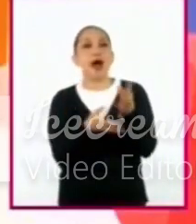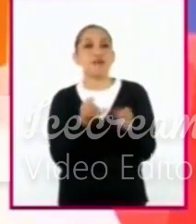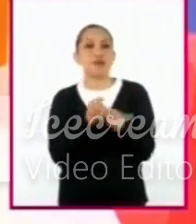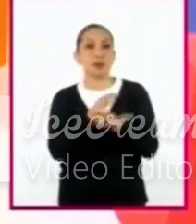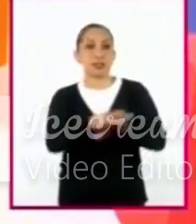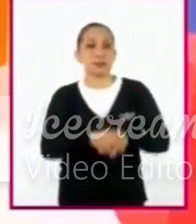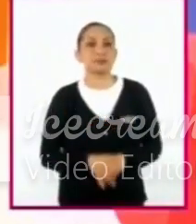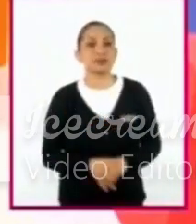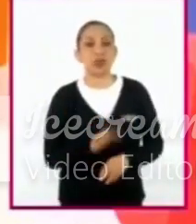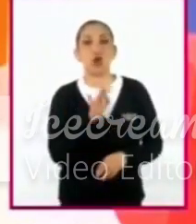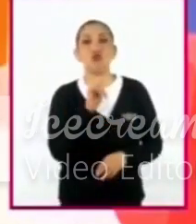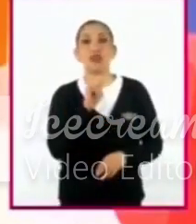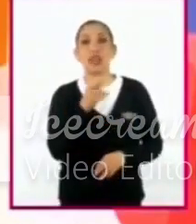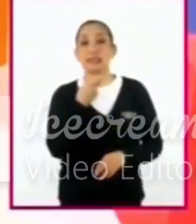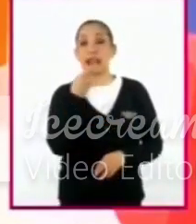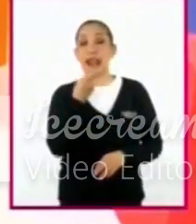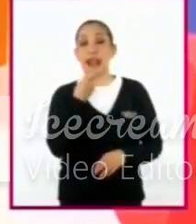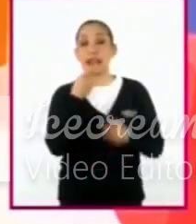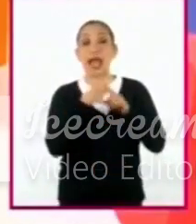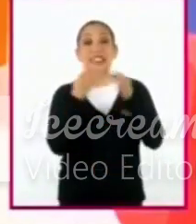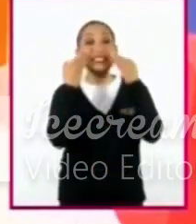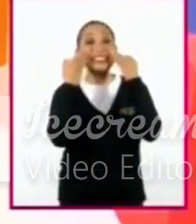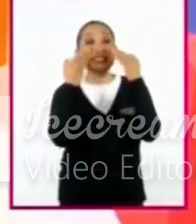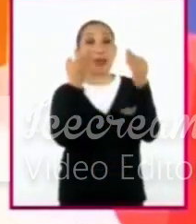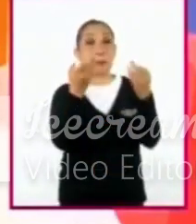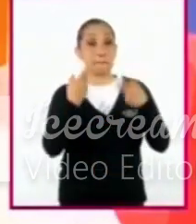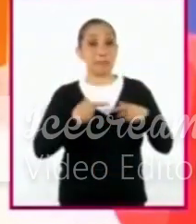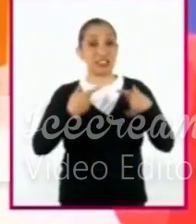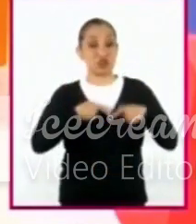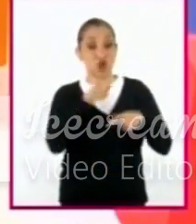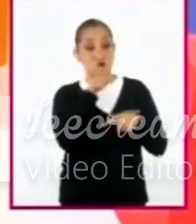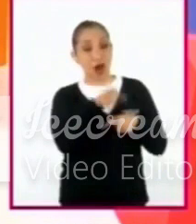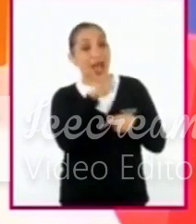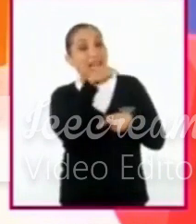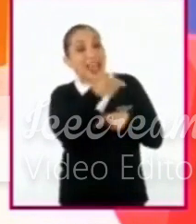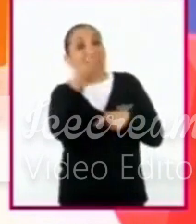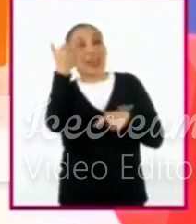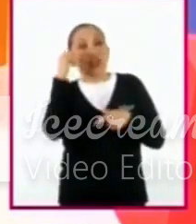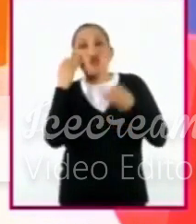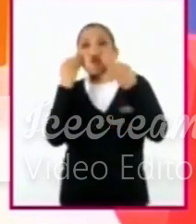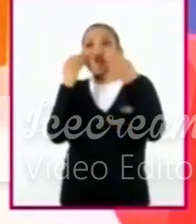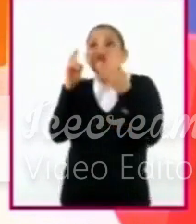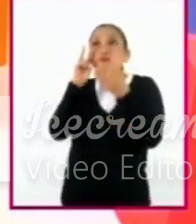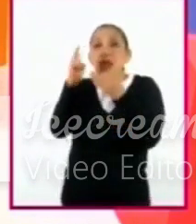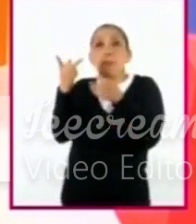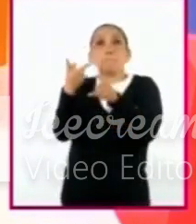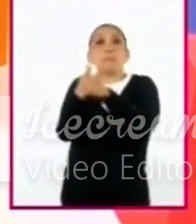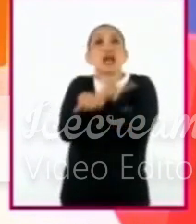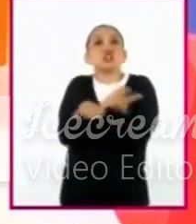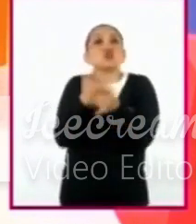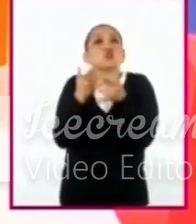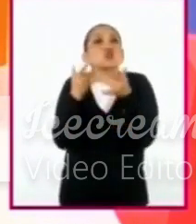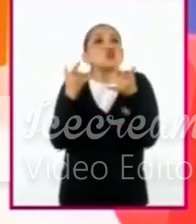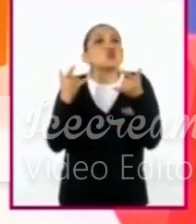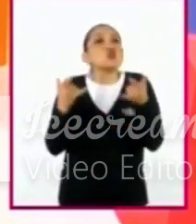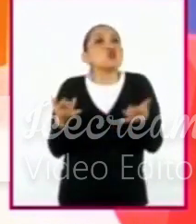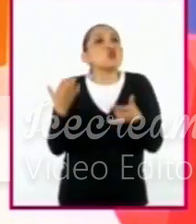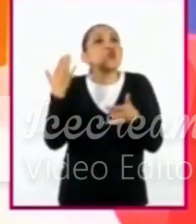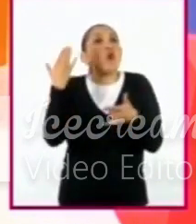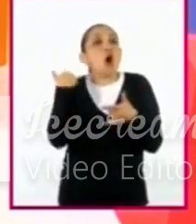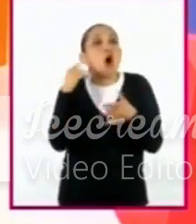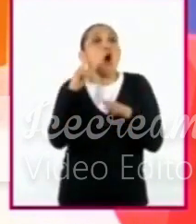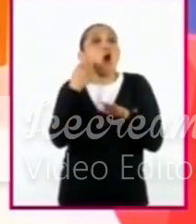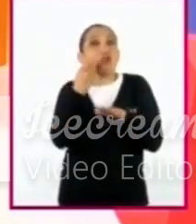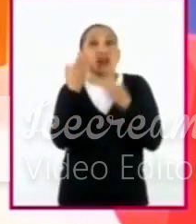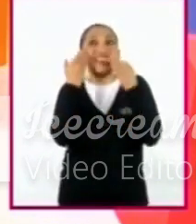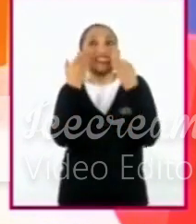Las fuentes orales son los testimonios de las personas que fueron protagonistas de acontecimientos históricos o